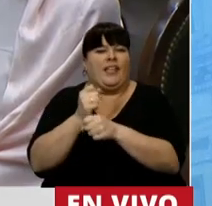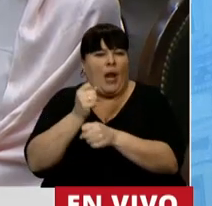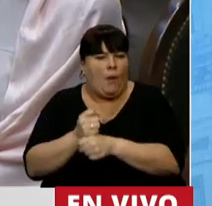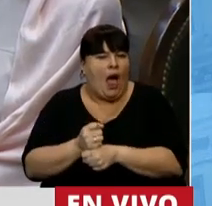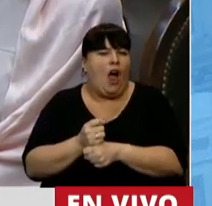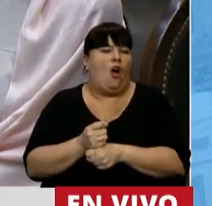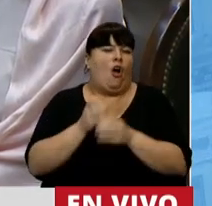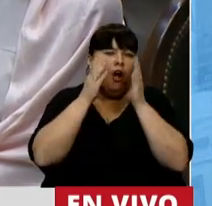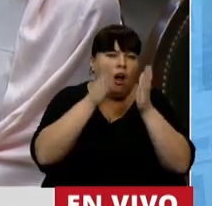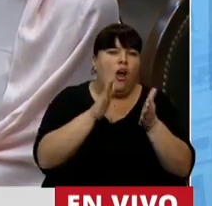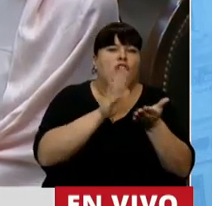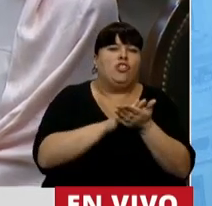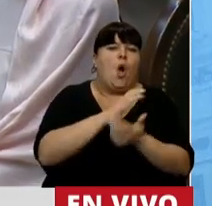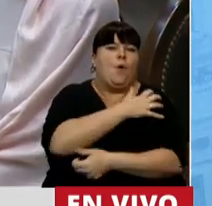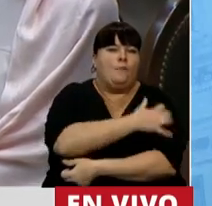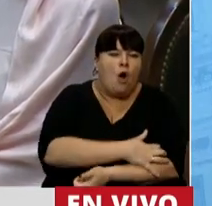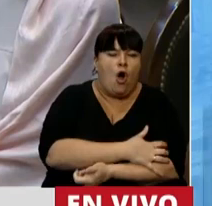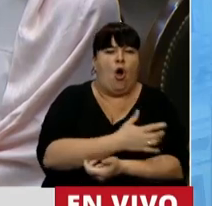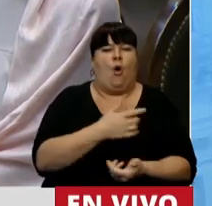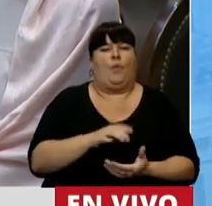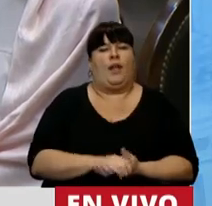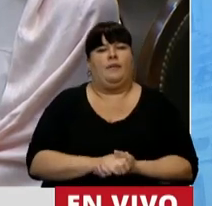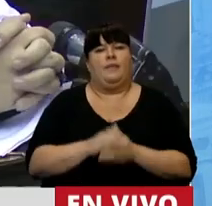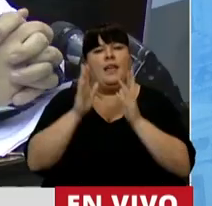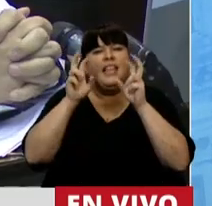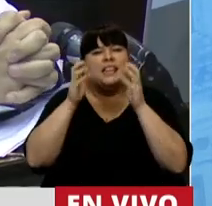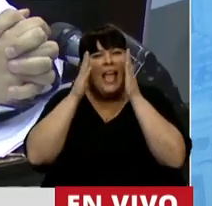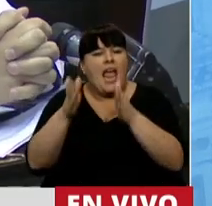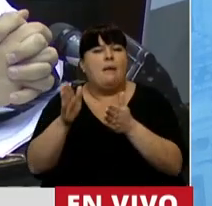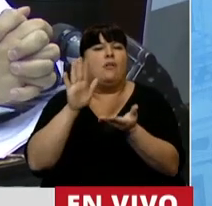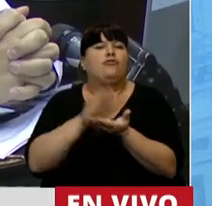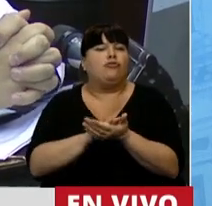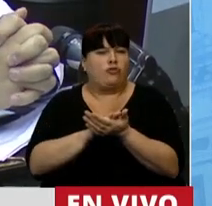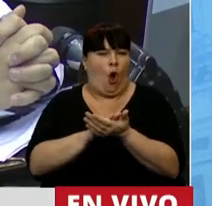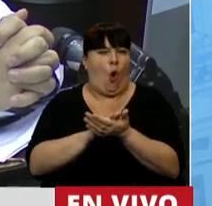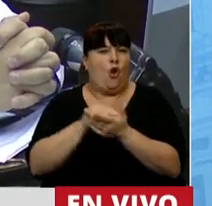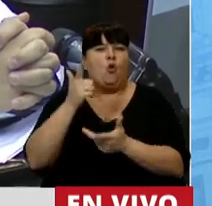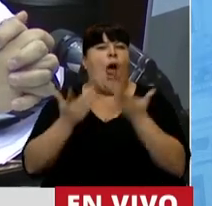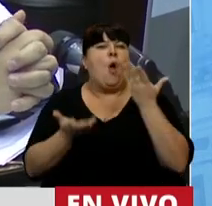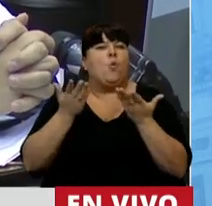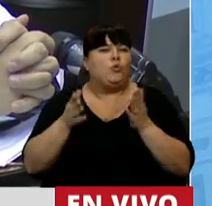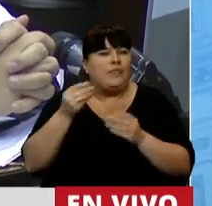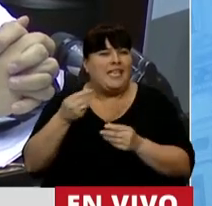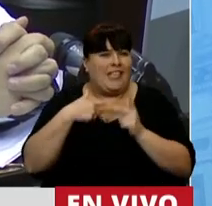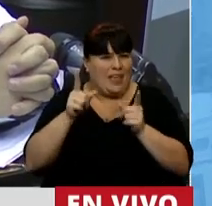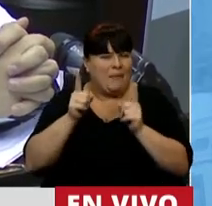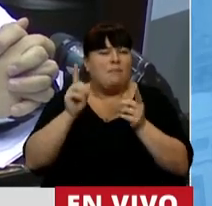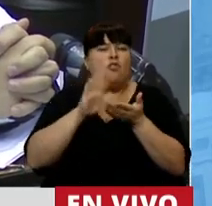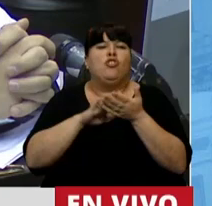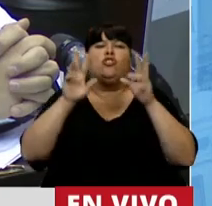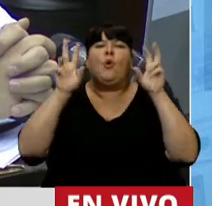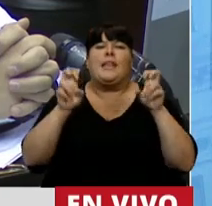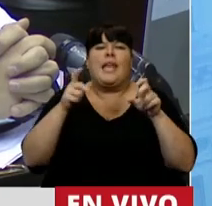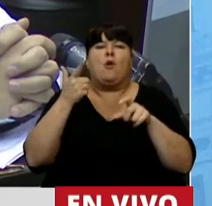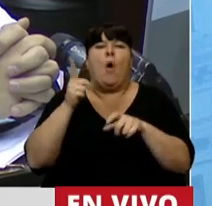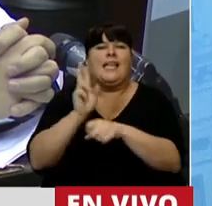desocupación, la agenda de la pobreza, la agenda de la injusticia, ya lo dije, del tema